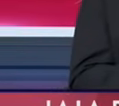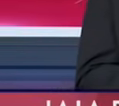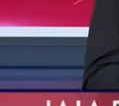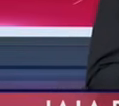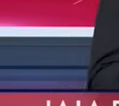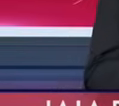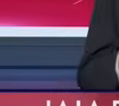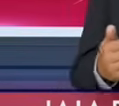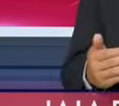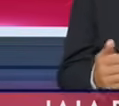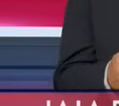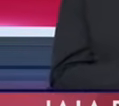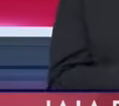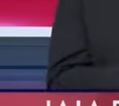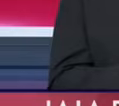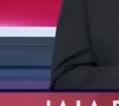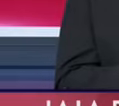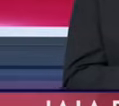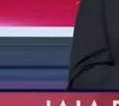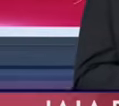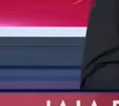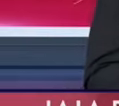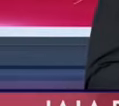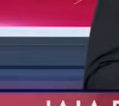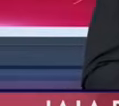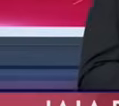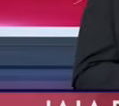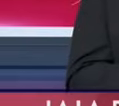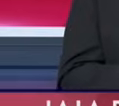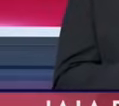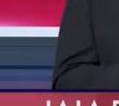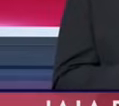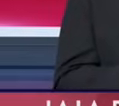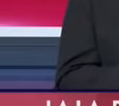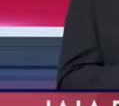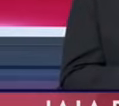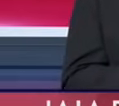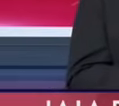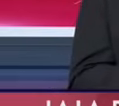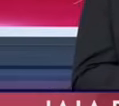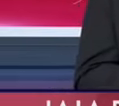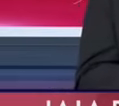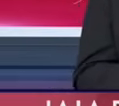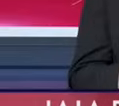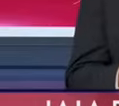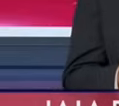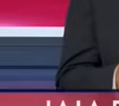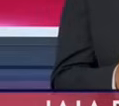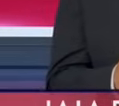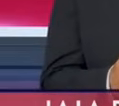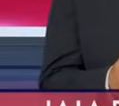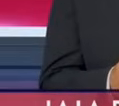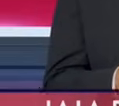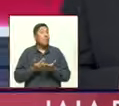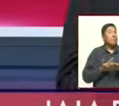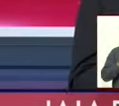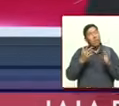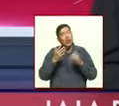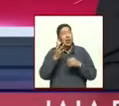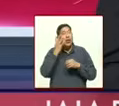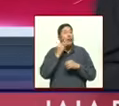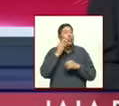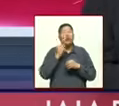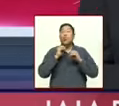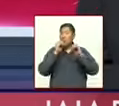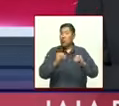el estilo de escritura de alguien sin su consentimiento podría facilitar la desinformación y la manipulación de la identidad digital. Por ello, expertos